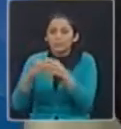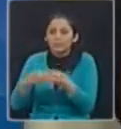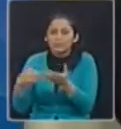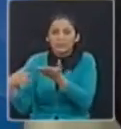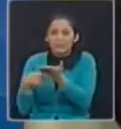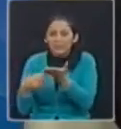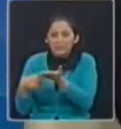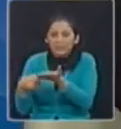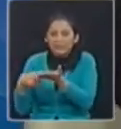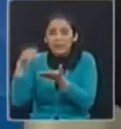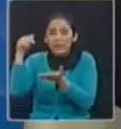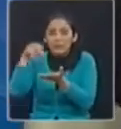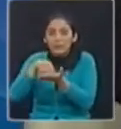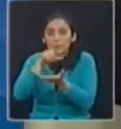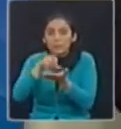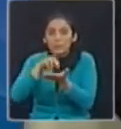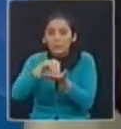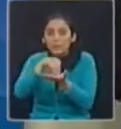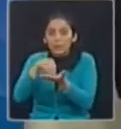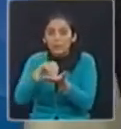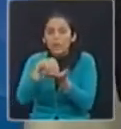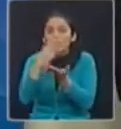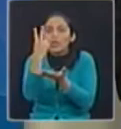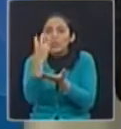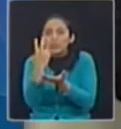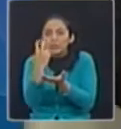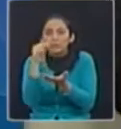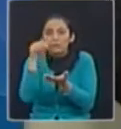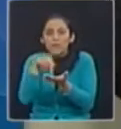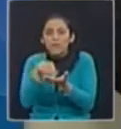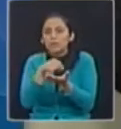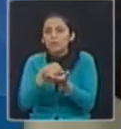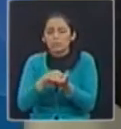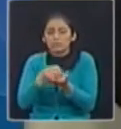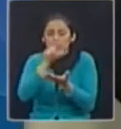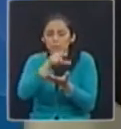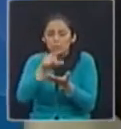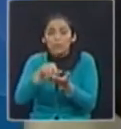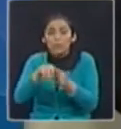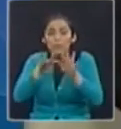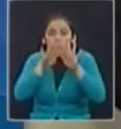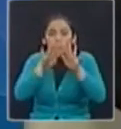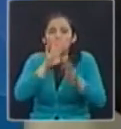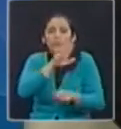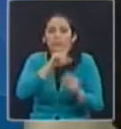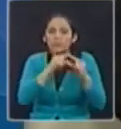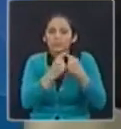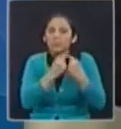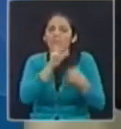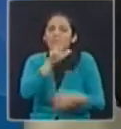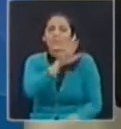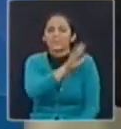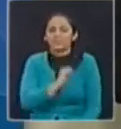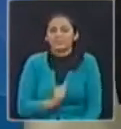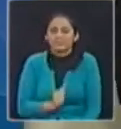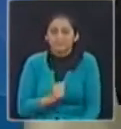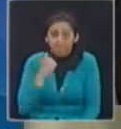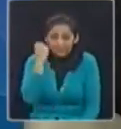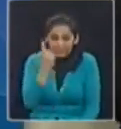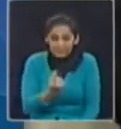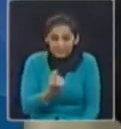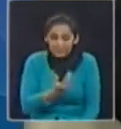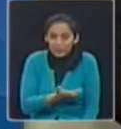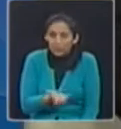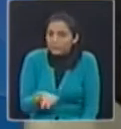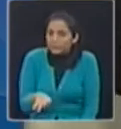son de Alianza País. Es decir, lo que hicieron es, a nivel constitucional, blindar todas las posibilidades para que un funcionario